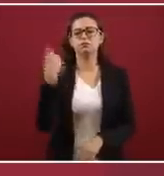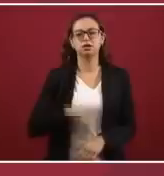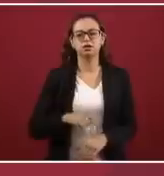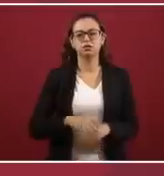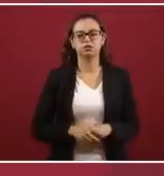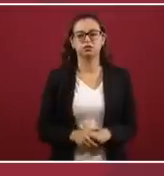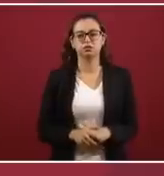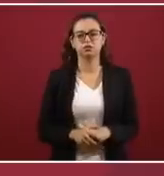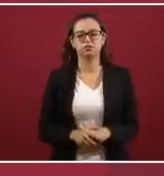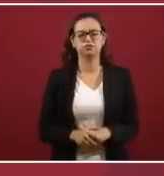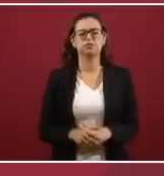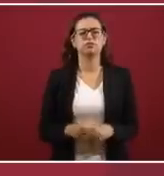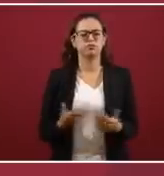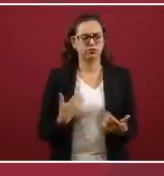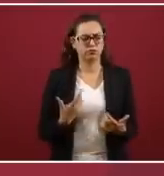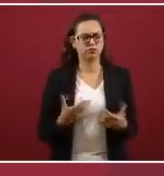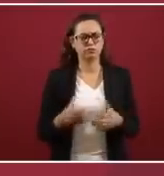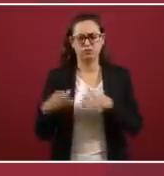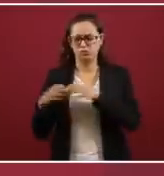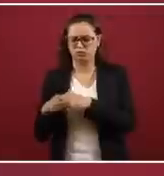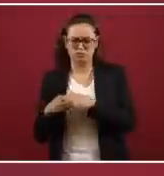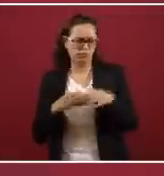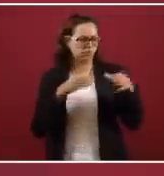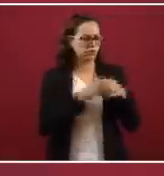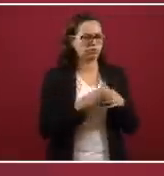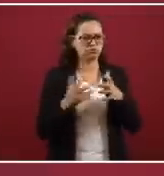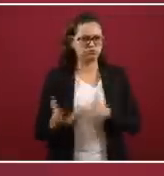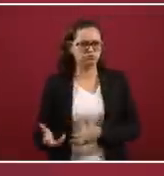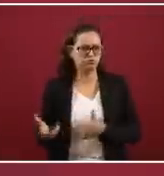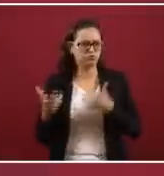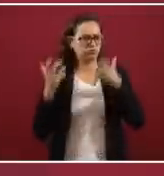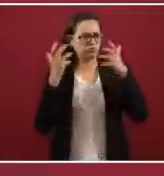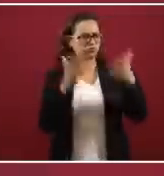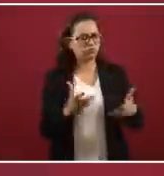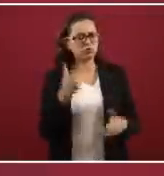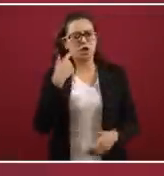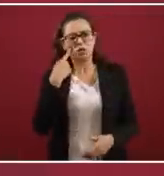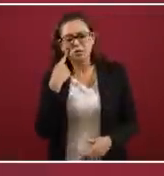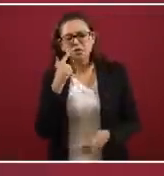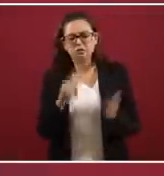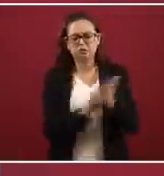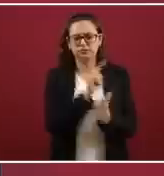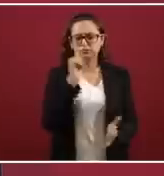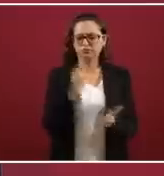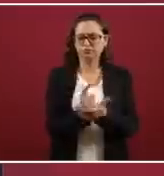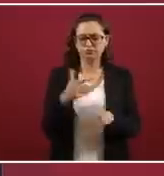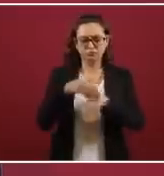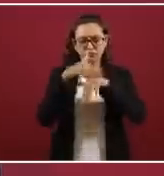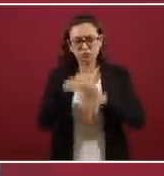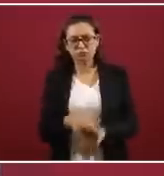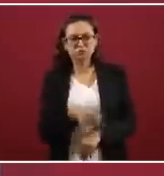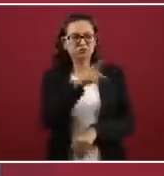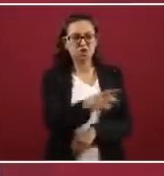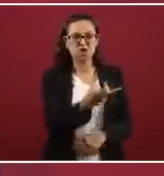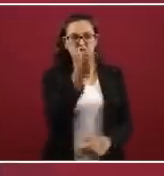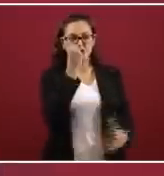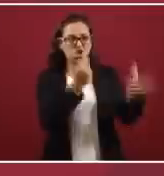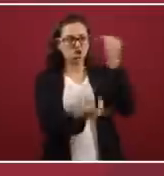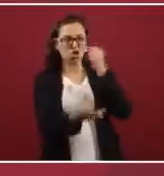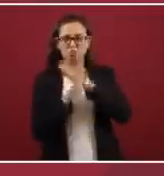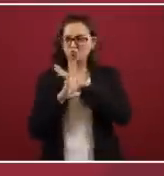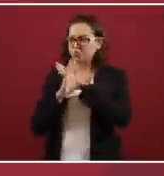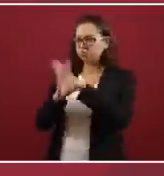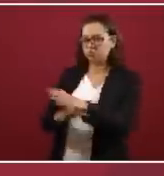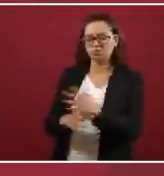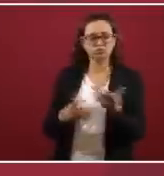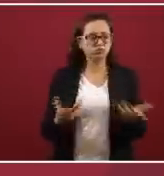Vamos de forma pacífica y con apego a la ley. Por eso, donde de plano no nos dejan entrar, ni viendo